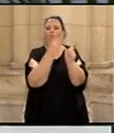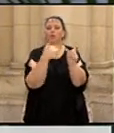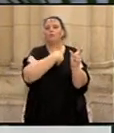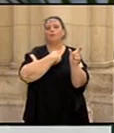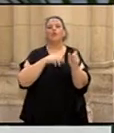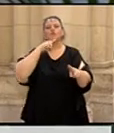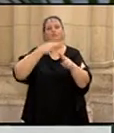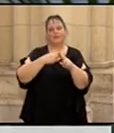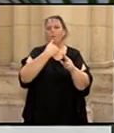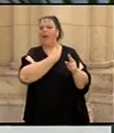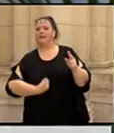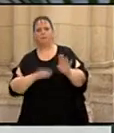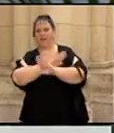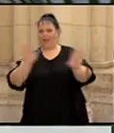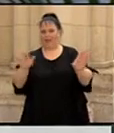Hijos y hermanos.